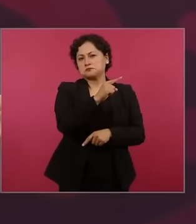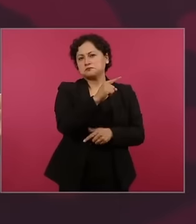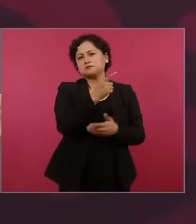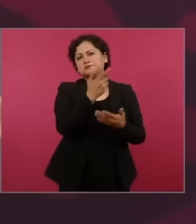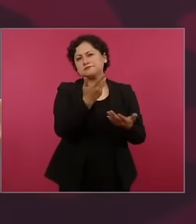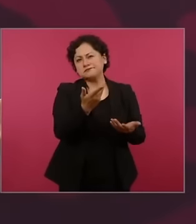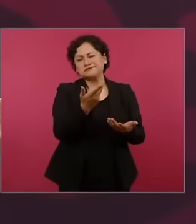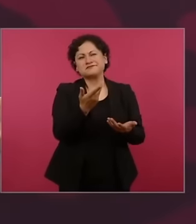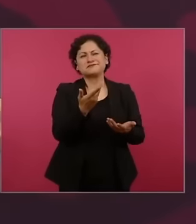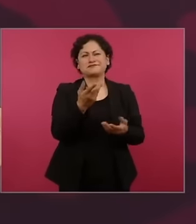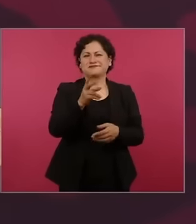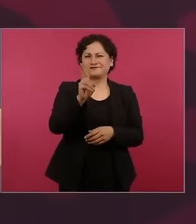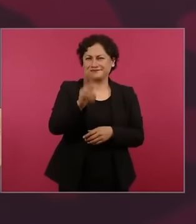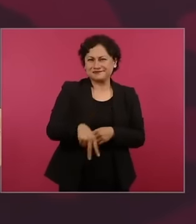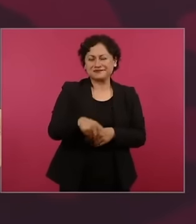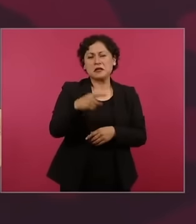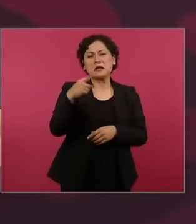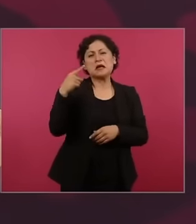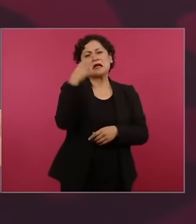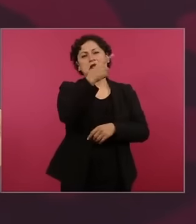ciudadanos de Texas